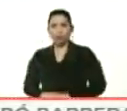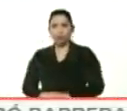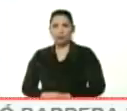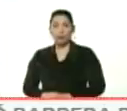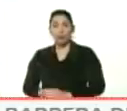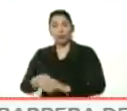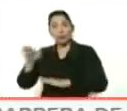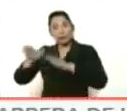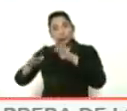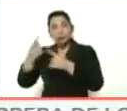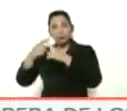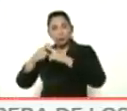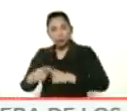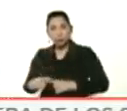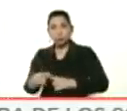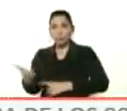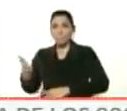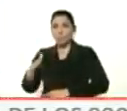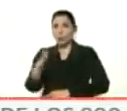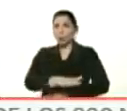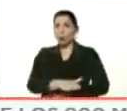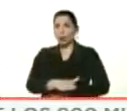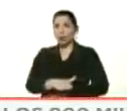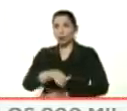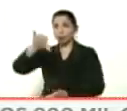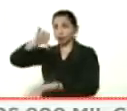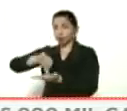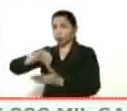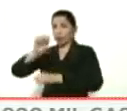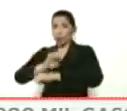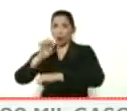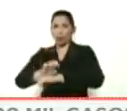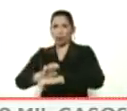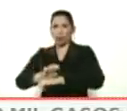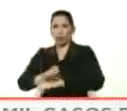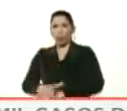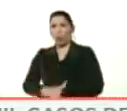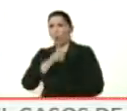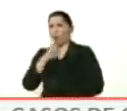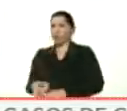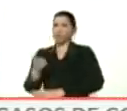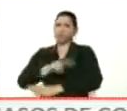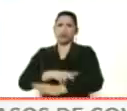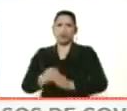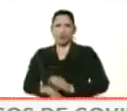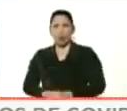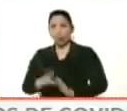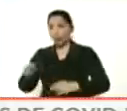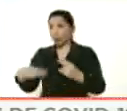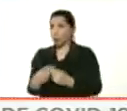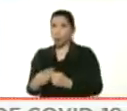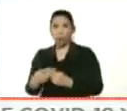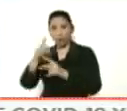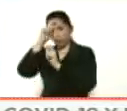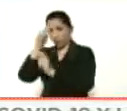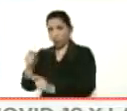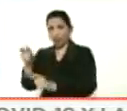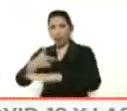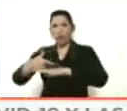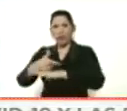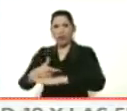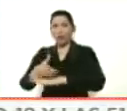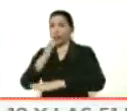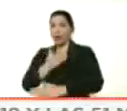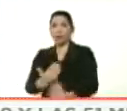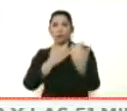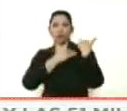cifra de muertos en Ecuador y específicamente en Guayaquil es una cosa dantesca que jamás reconocerá un gobierno tan irresponsable como el gobierno de